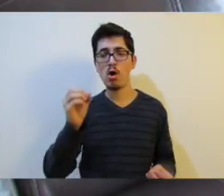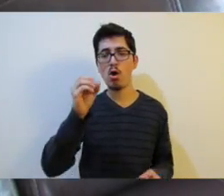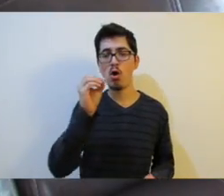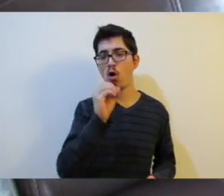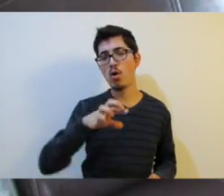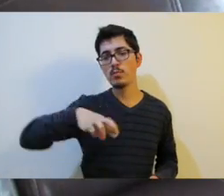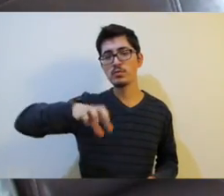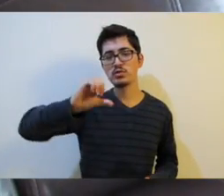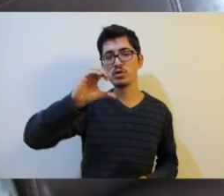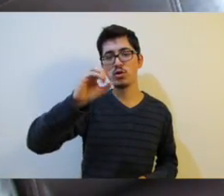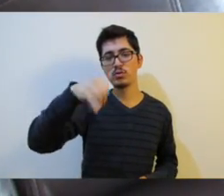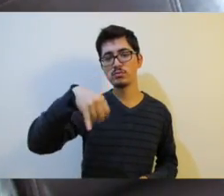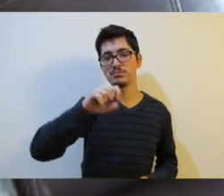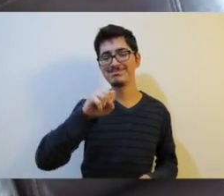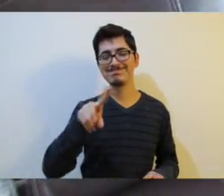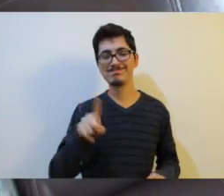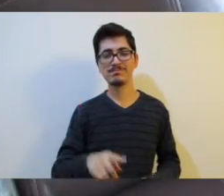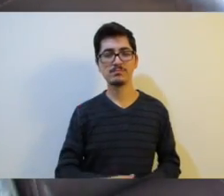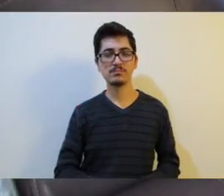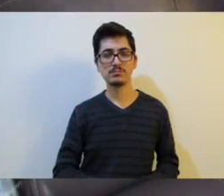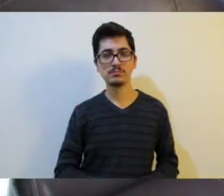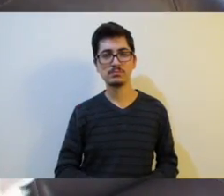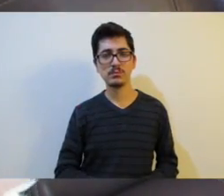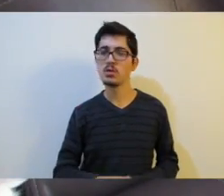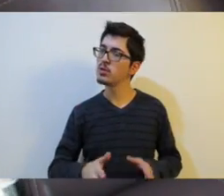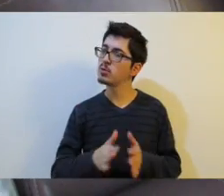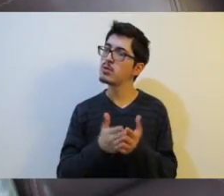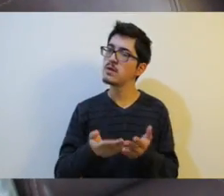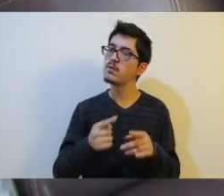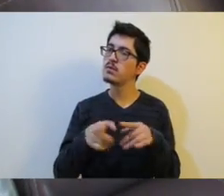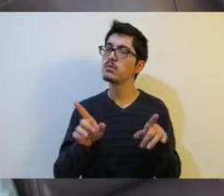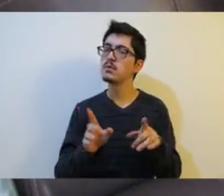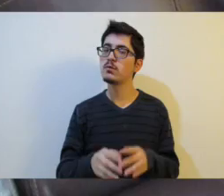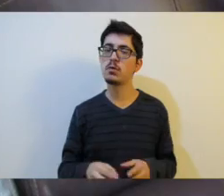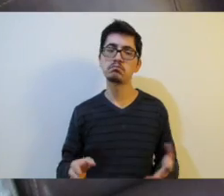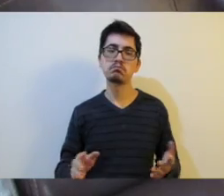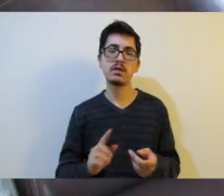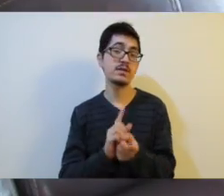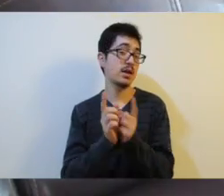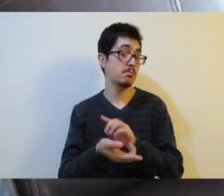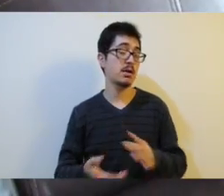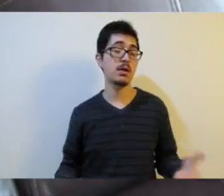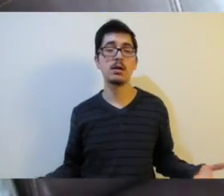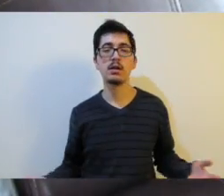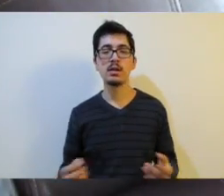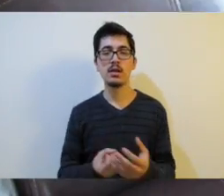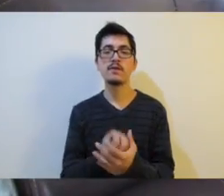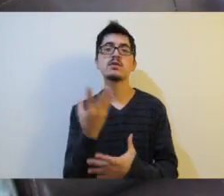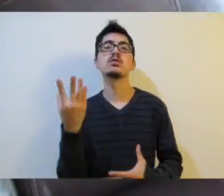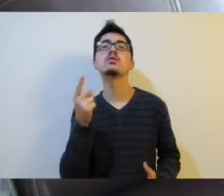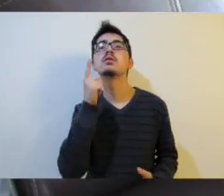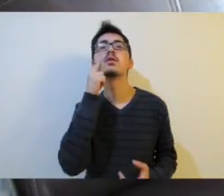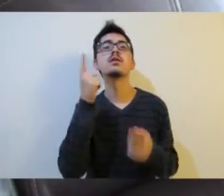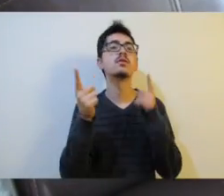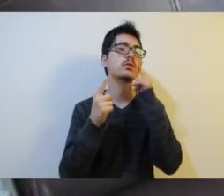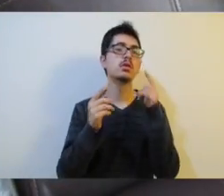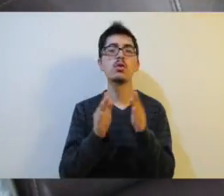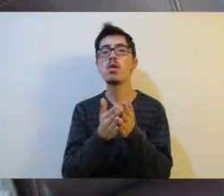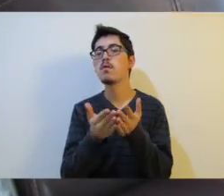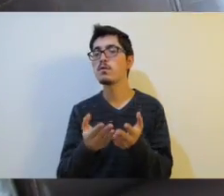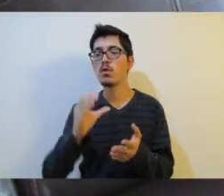visto en muchas oportunidades. Ahora la pregunta es, ¿cuál me llevo? Bueno, si tú quieres un libro corto, de una lectura